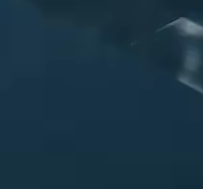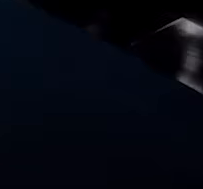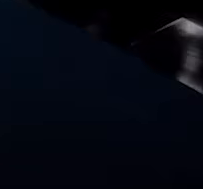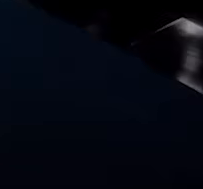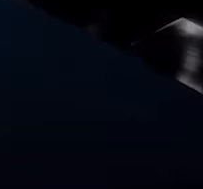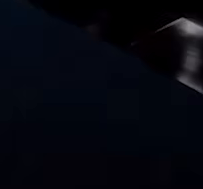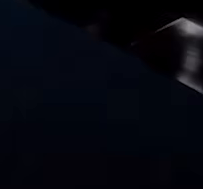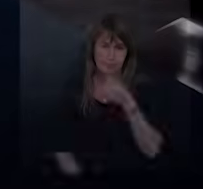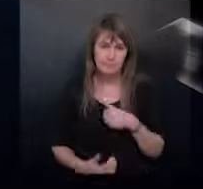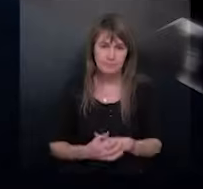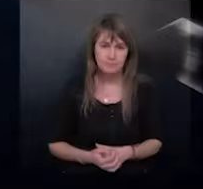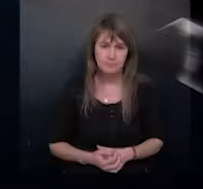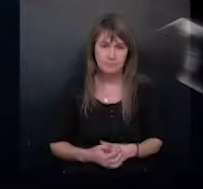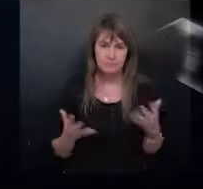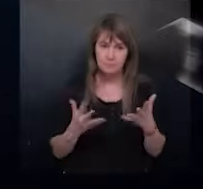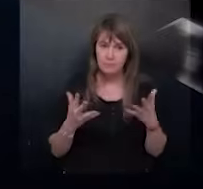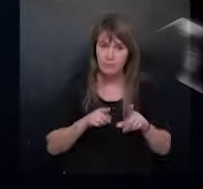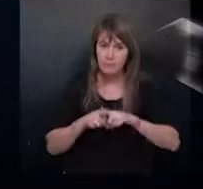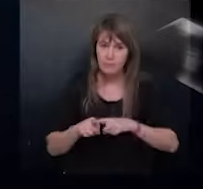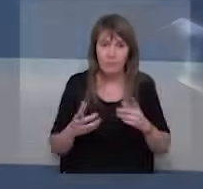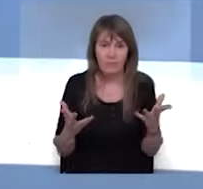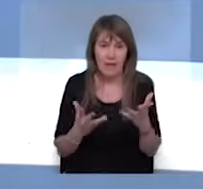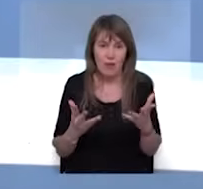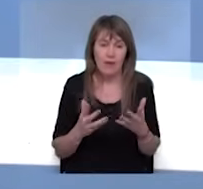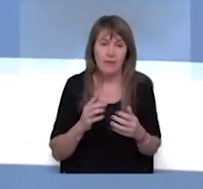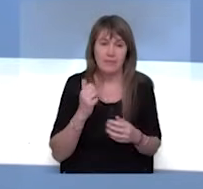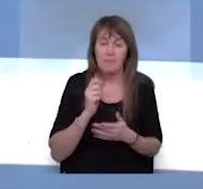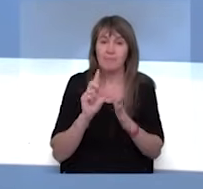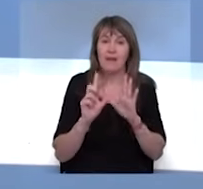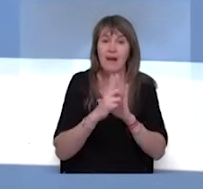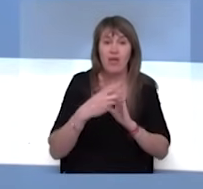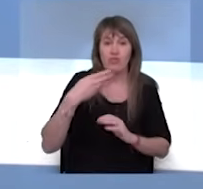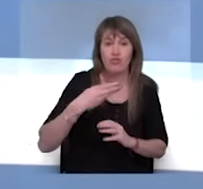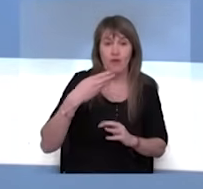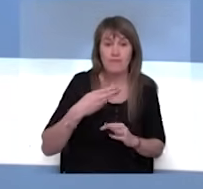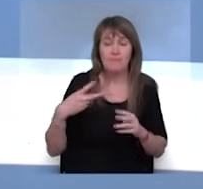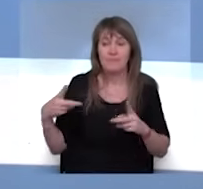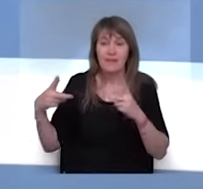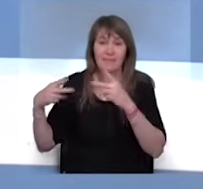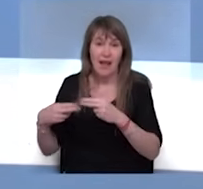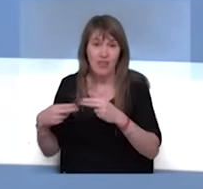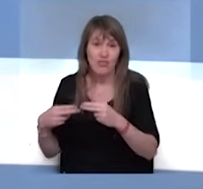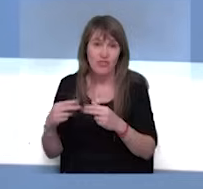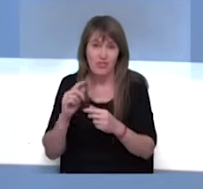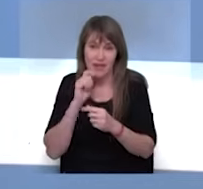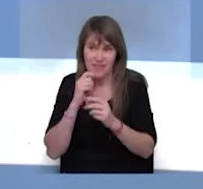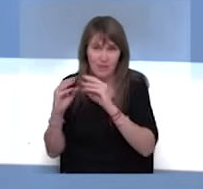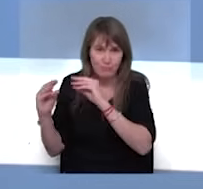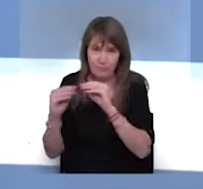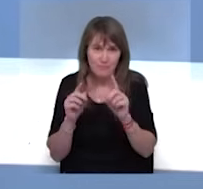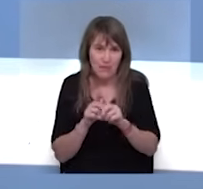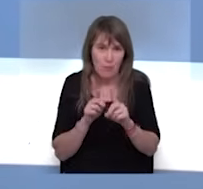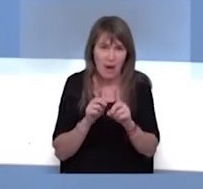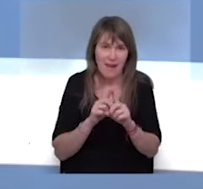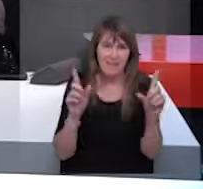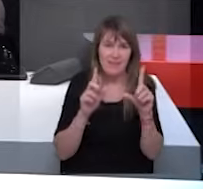seguimos seguimos en vivo aquí lado la pantalla de TV ciudad las tandas son tan lindas como el aire les quiero contar es volver para irnos